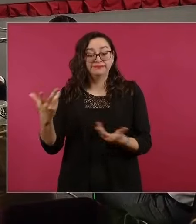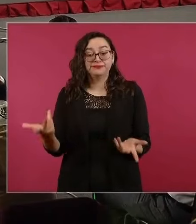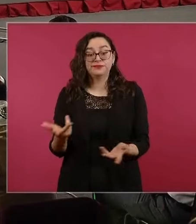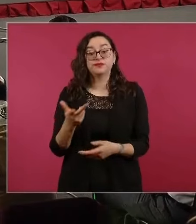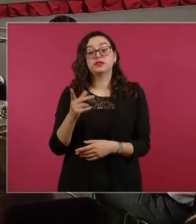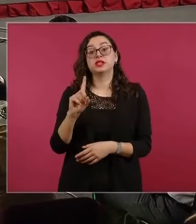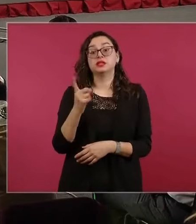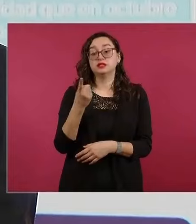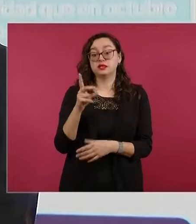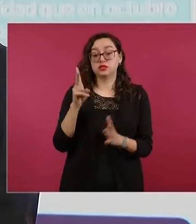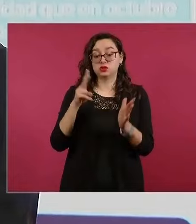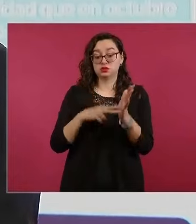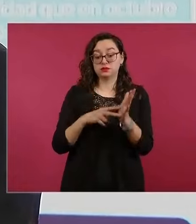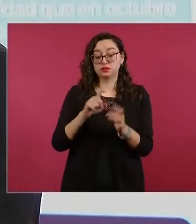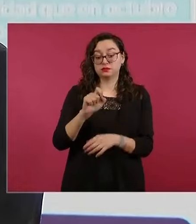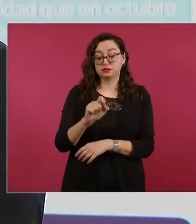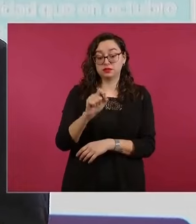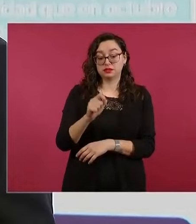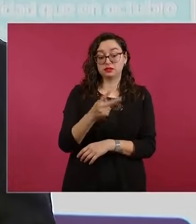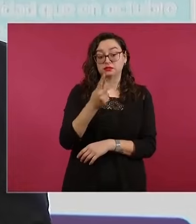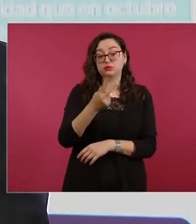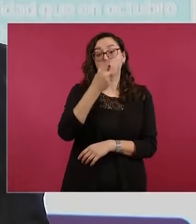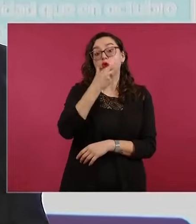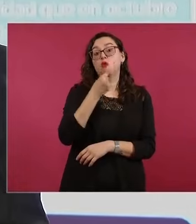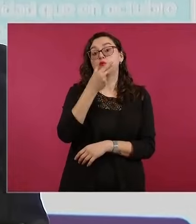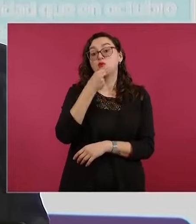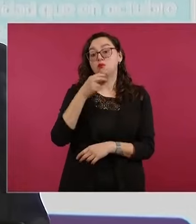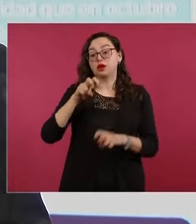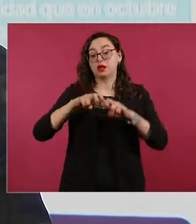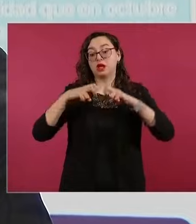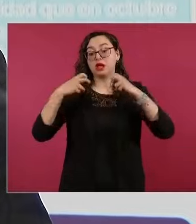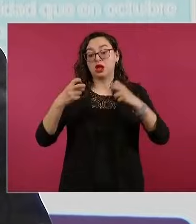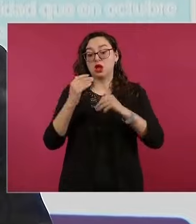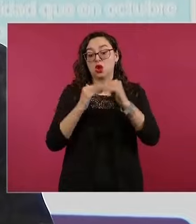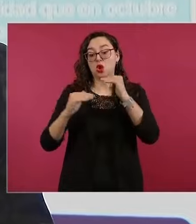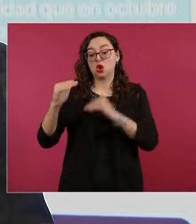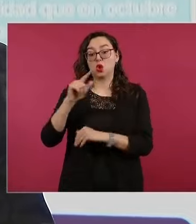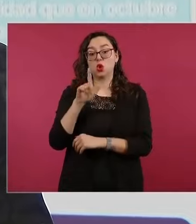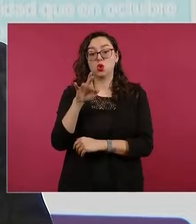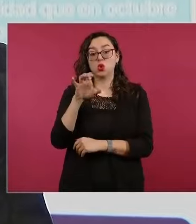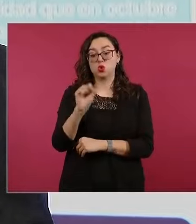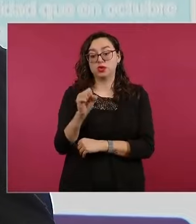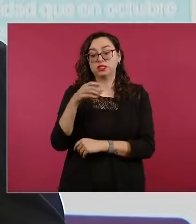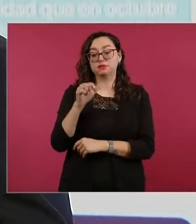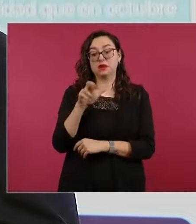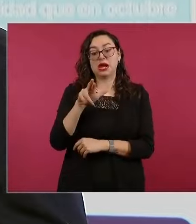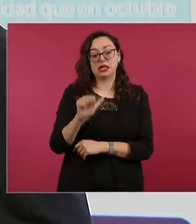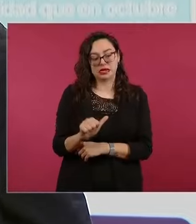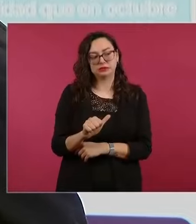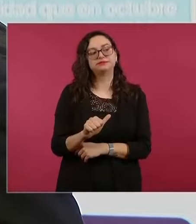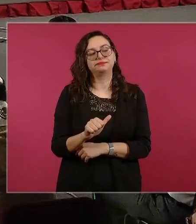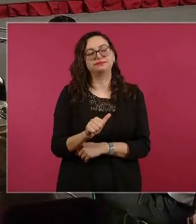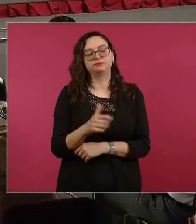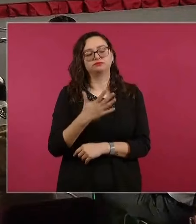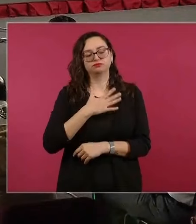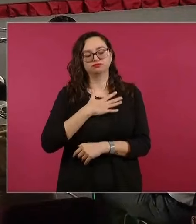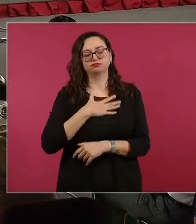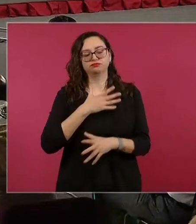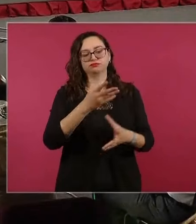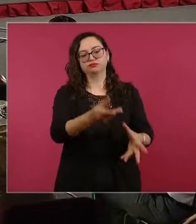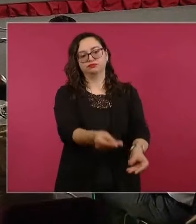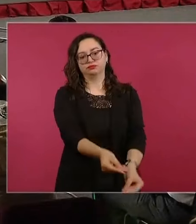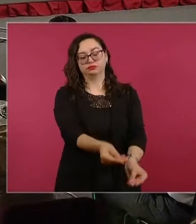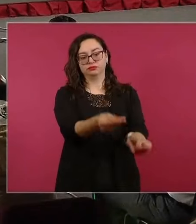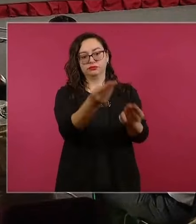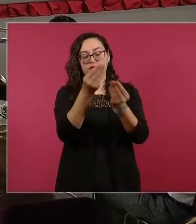de 2022 el ministro Luis María Aguilar Morales hizo suya la petición de la empresa de